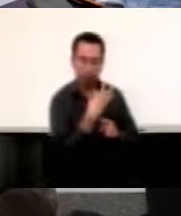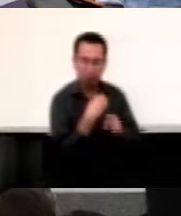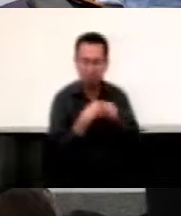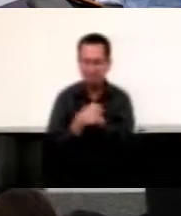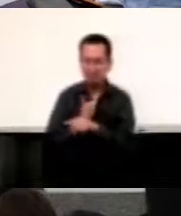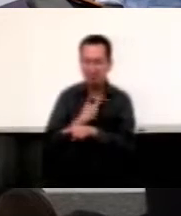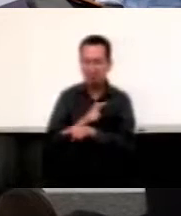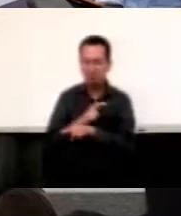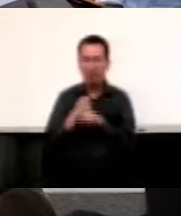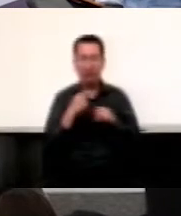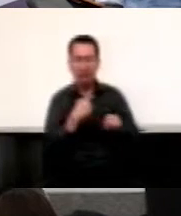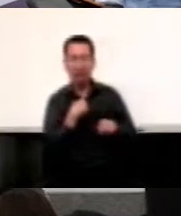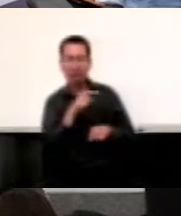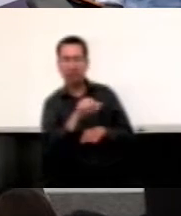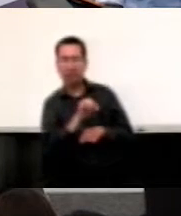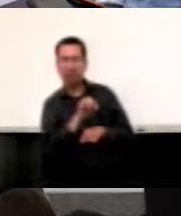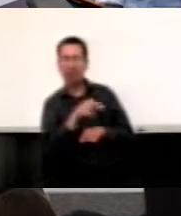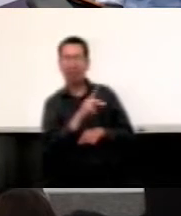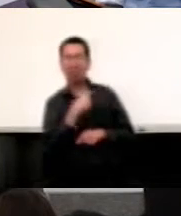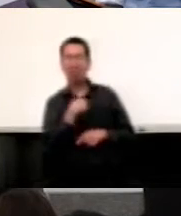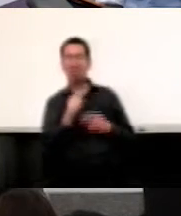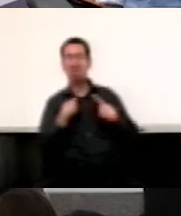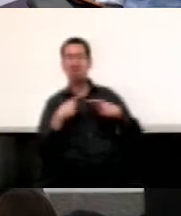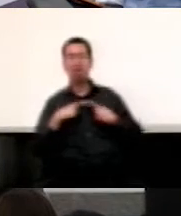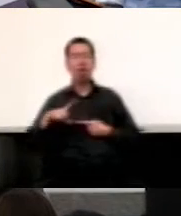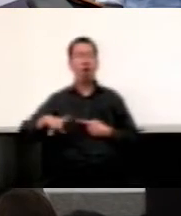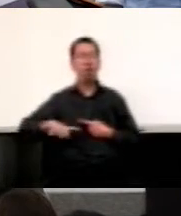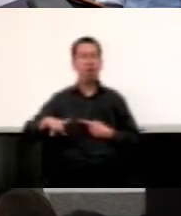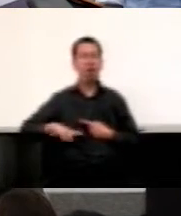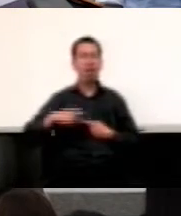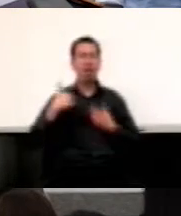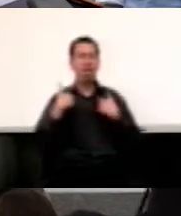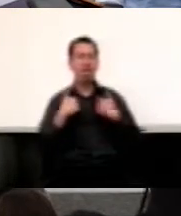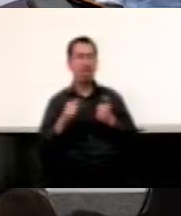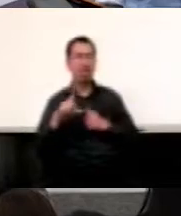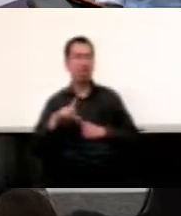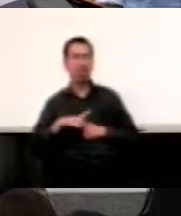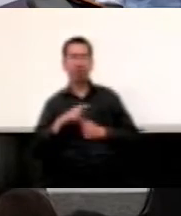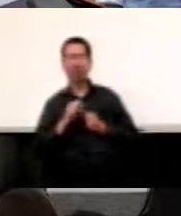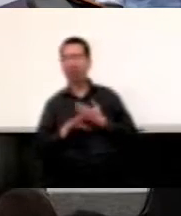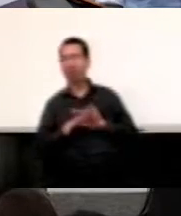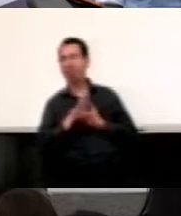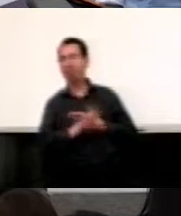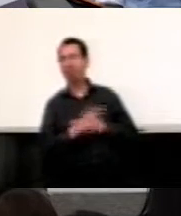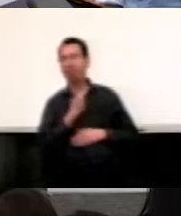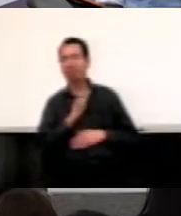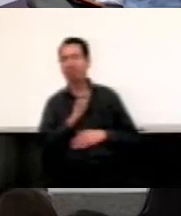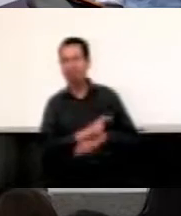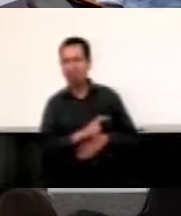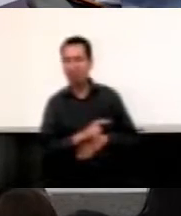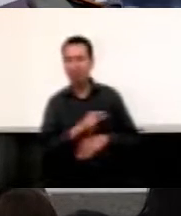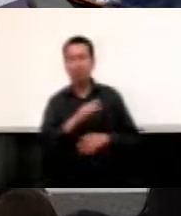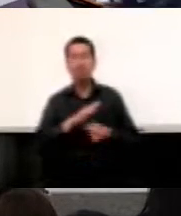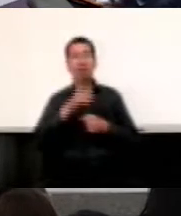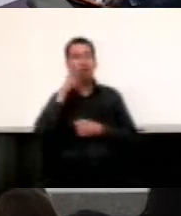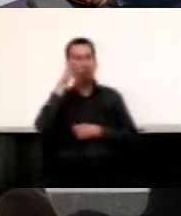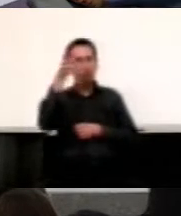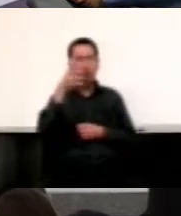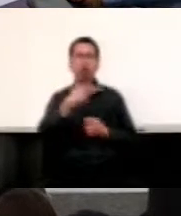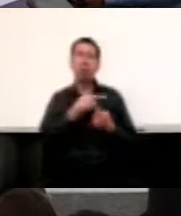el gobierno. Y entonces, pues la falta de eficiencia en el gobierno, que se traduce pues en pobreza,